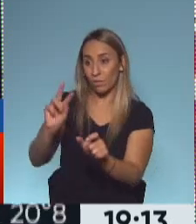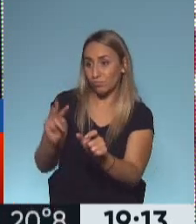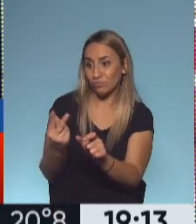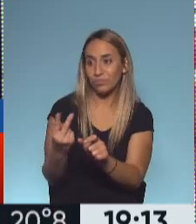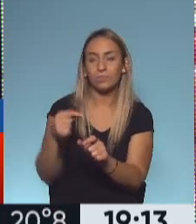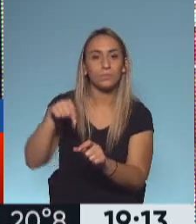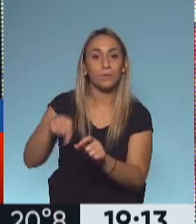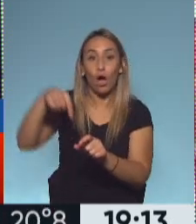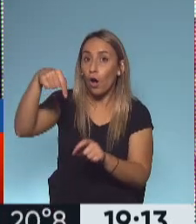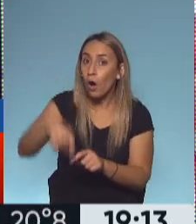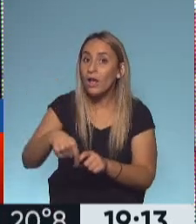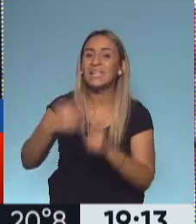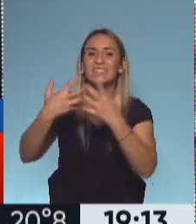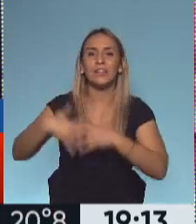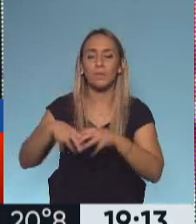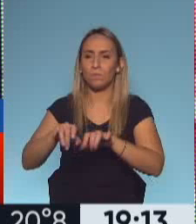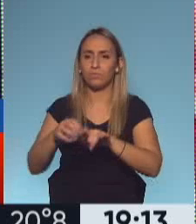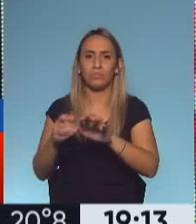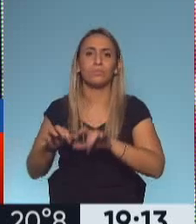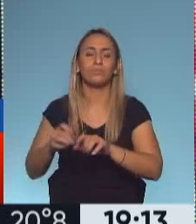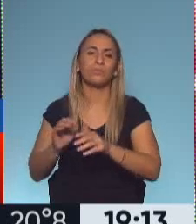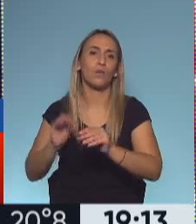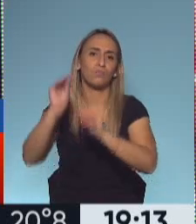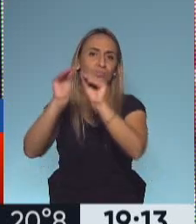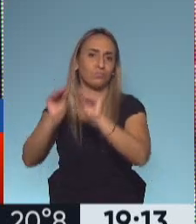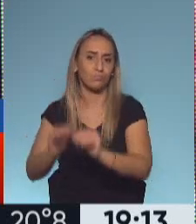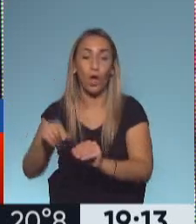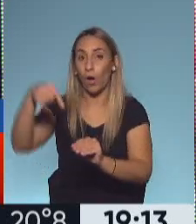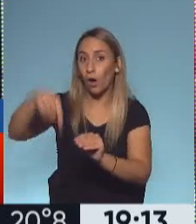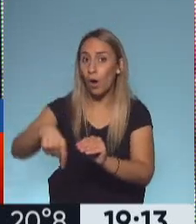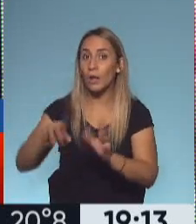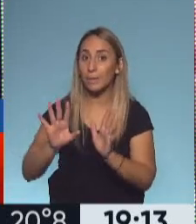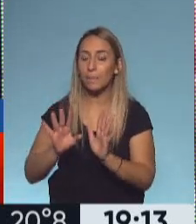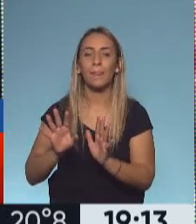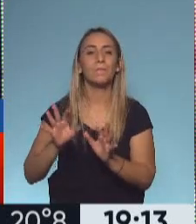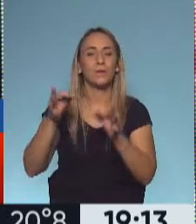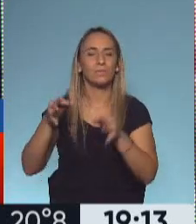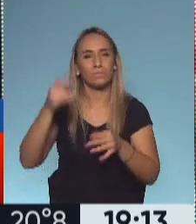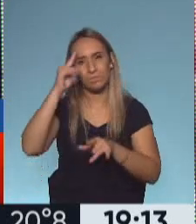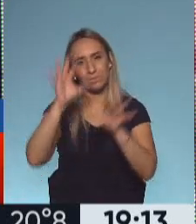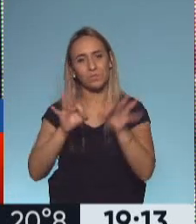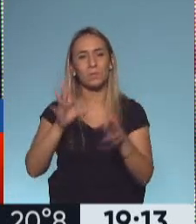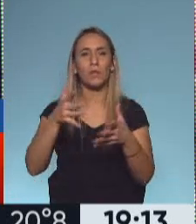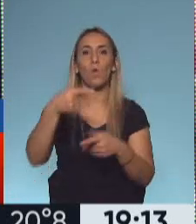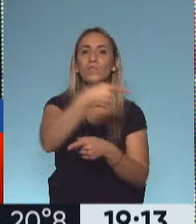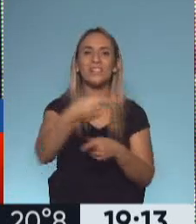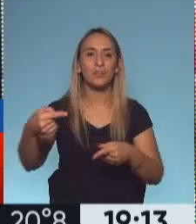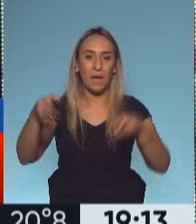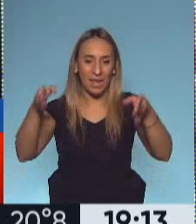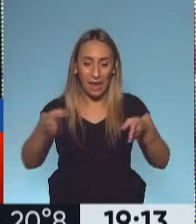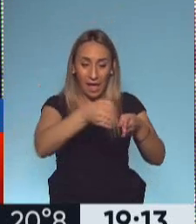reportadas hoy, sucedidas hace algunos días. Por eso es que se contempla siempre el periodo, el lapso de una semana para